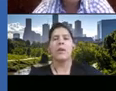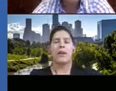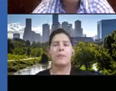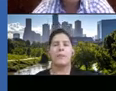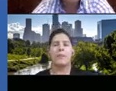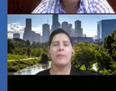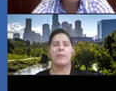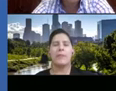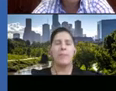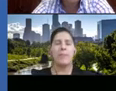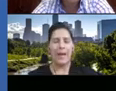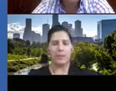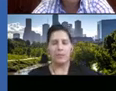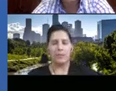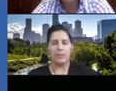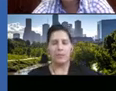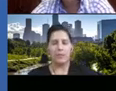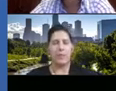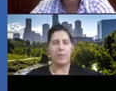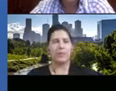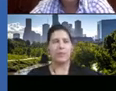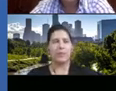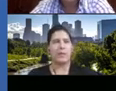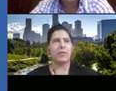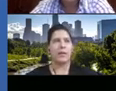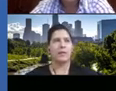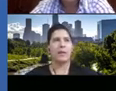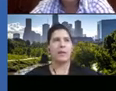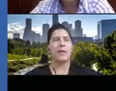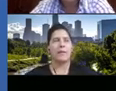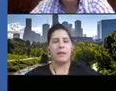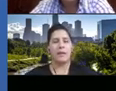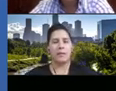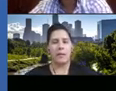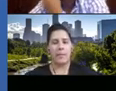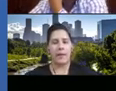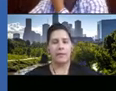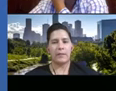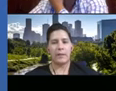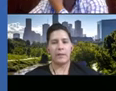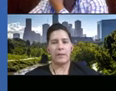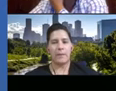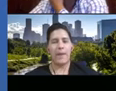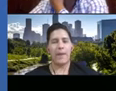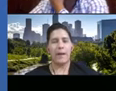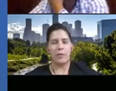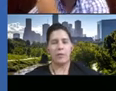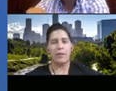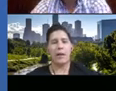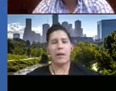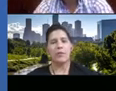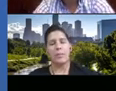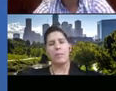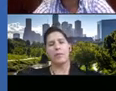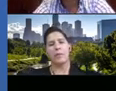de Galveston. Sabemos que mucha gente del norte del país viaja justamente a Houston para poder tomar